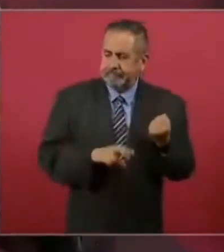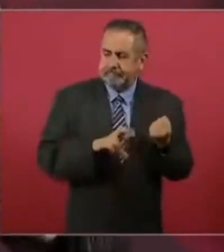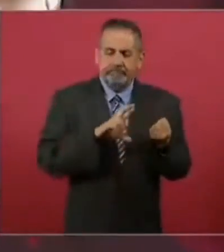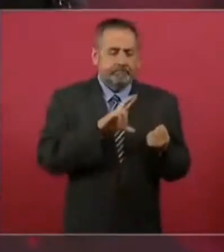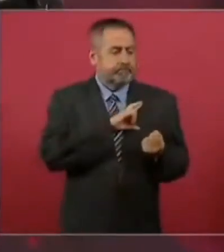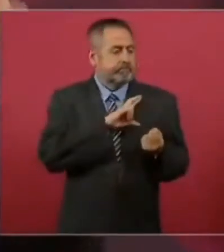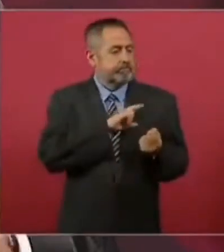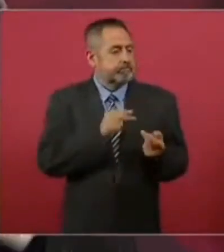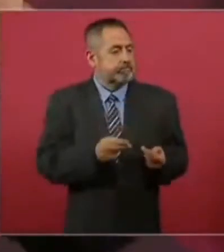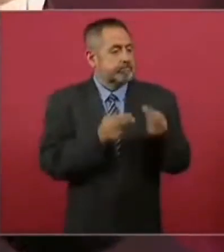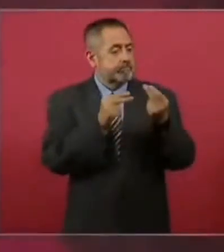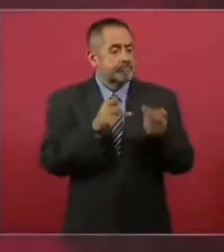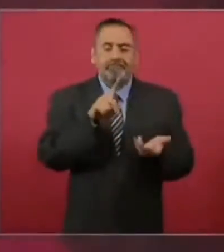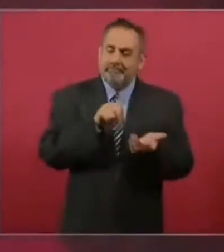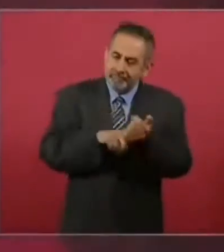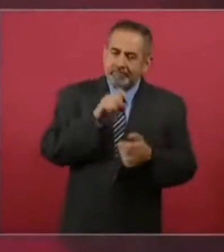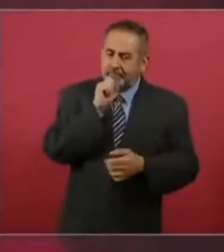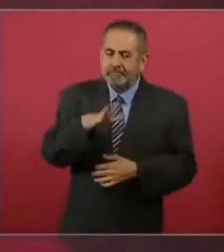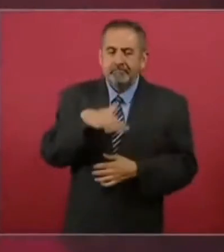Eso también.